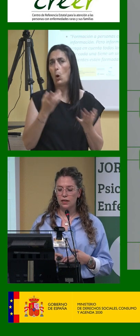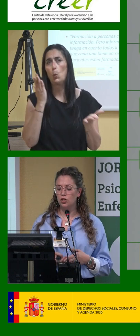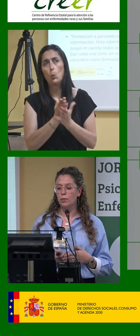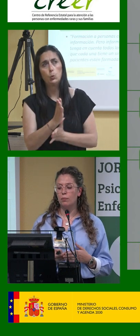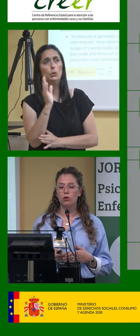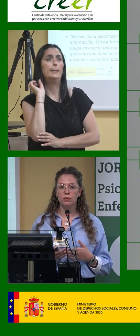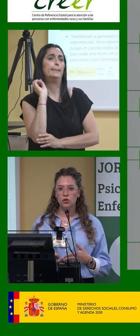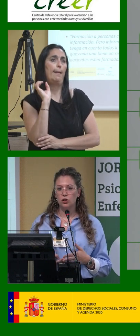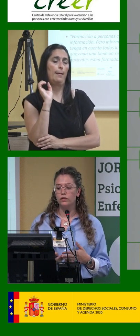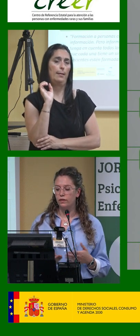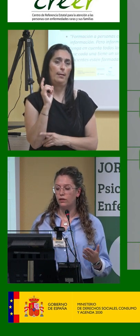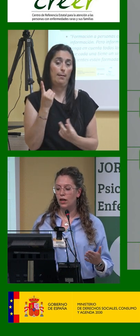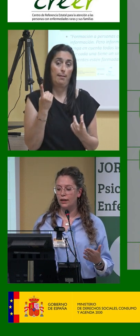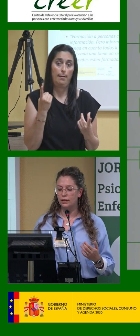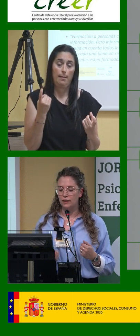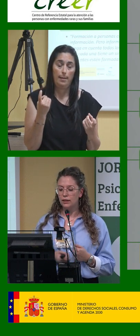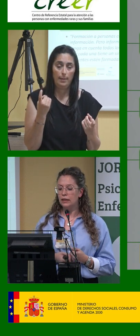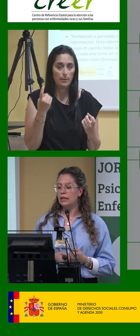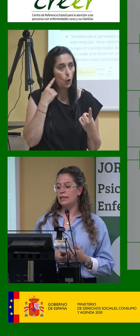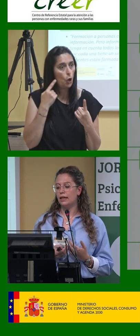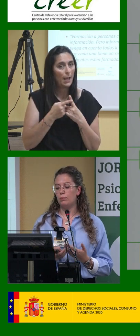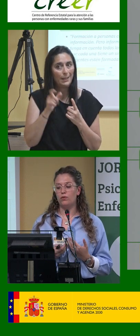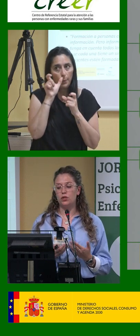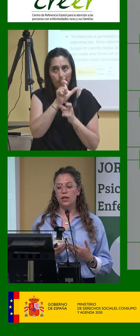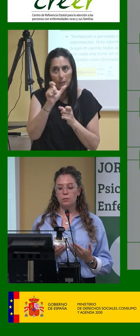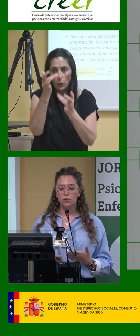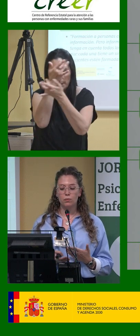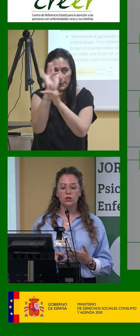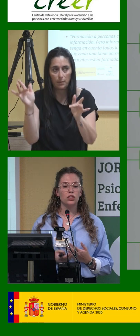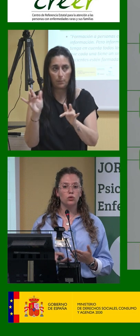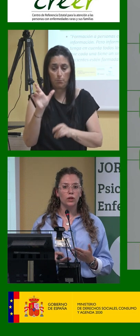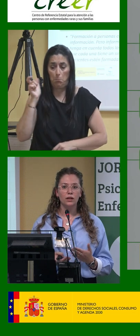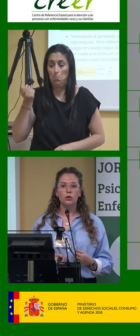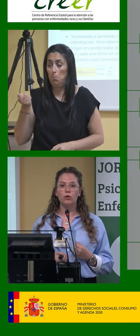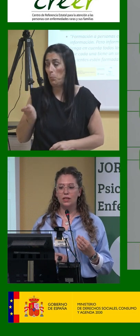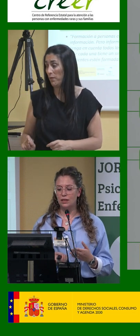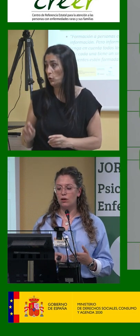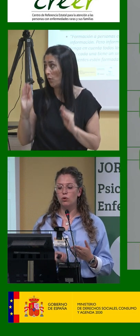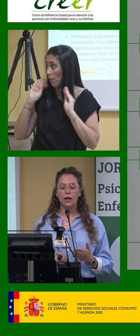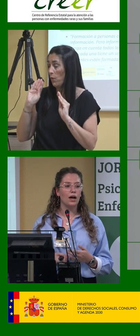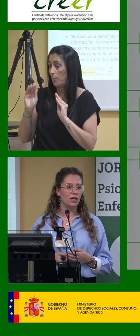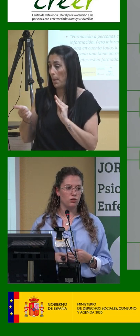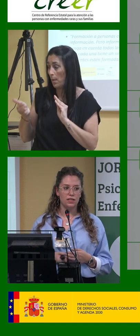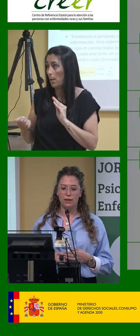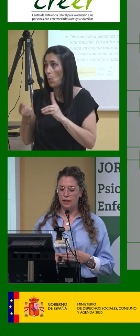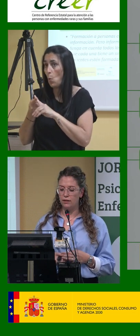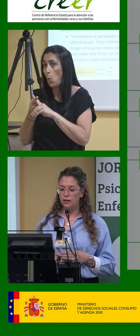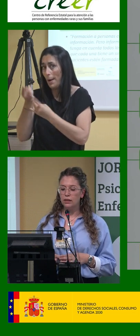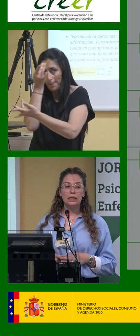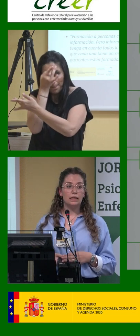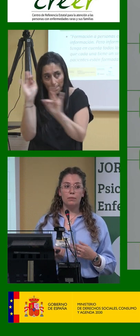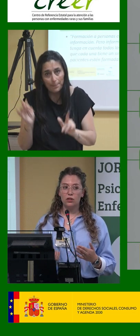eran necesarios para por lo menos ir concienciando a la gente, ya que profesionales más formados sin duda pueden dar lugar a mayor